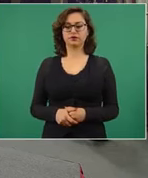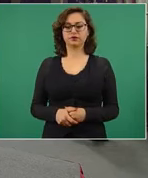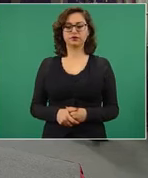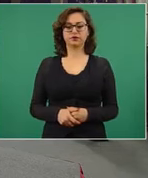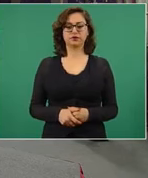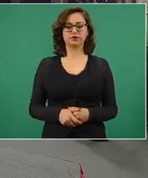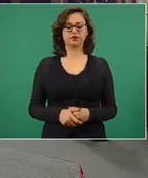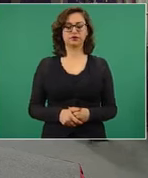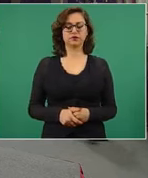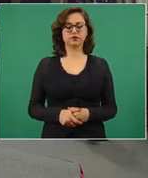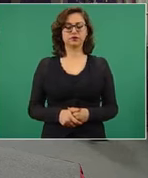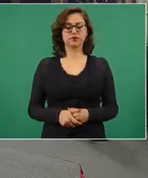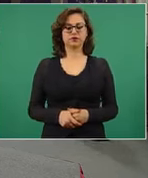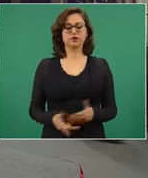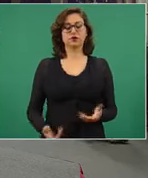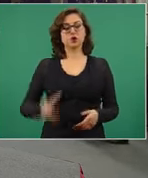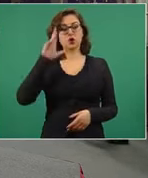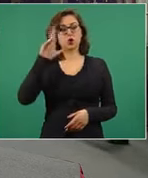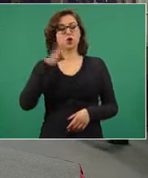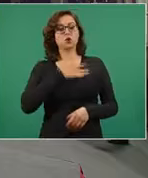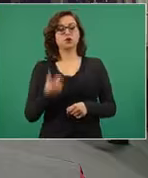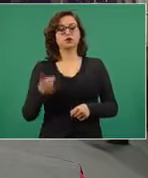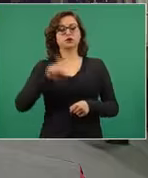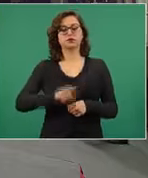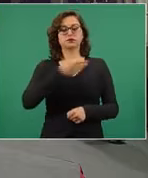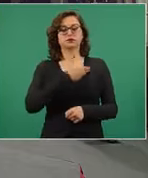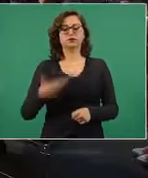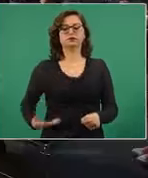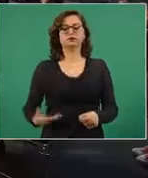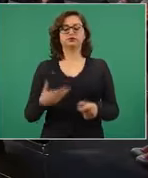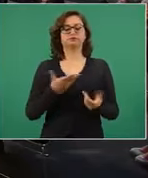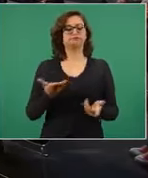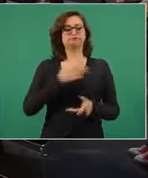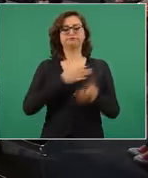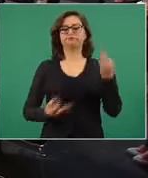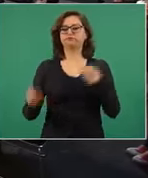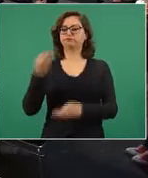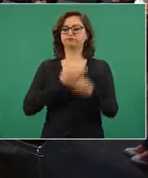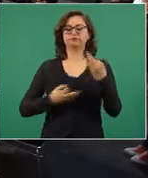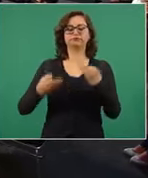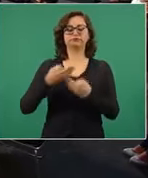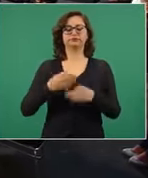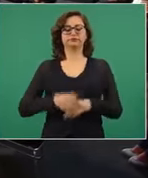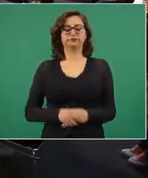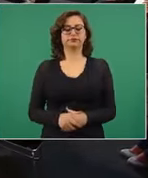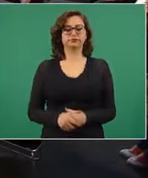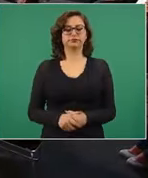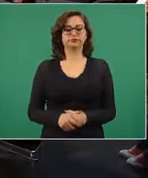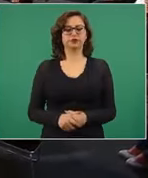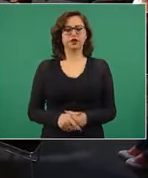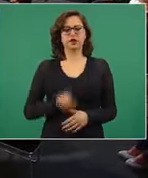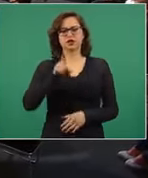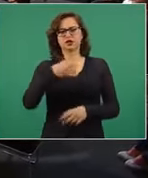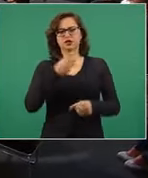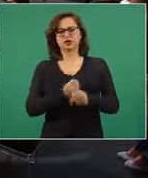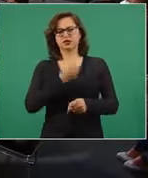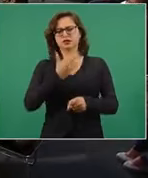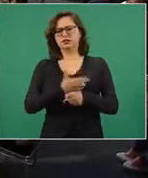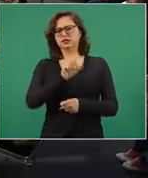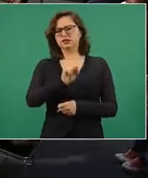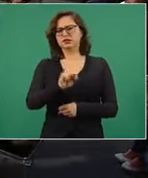Y luego nos vamos a… Hola, buenos días, presidente. Buenos días a todos. Primero, empezar por preguntarle a la secretaria de